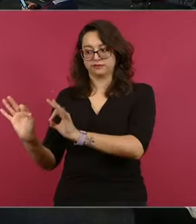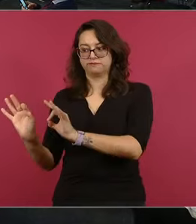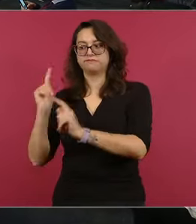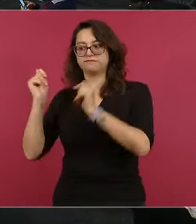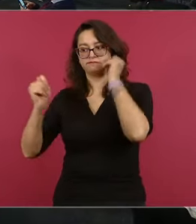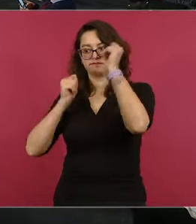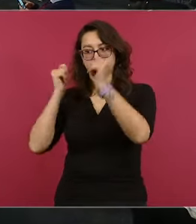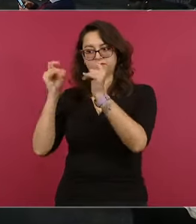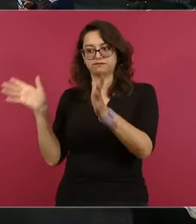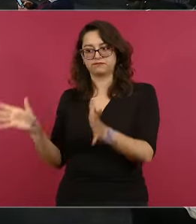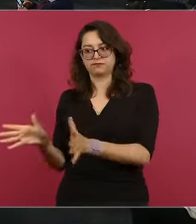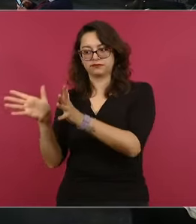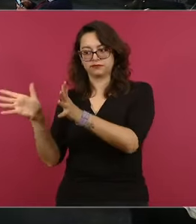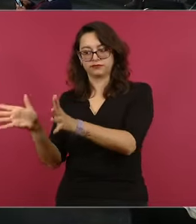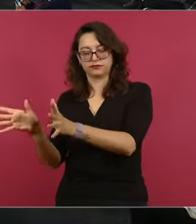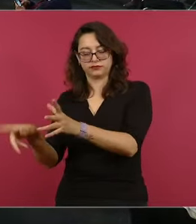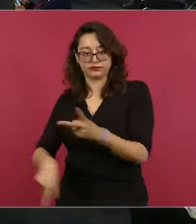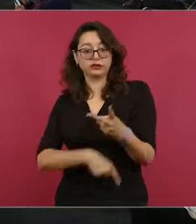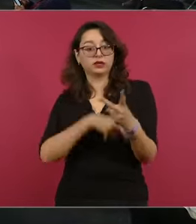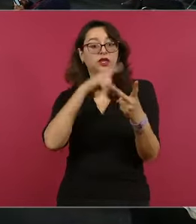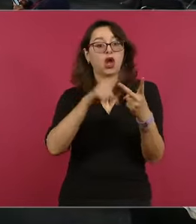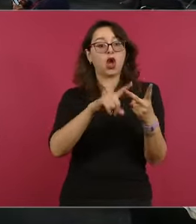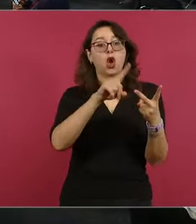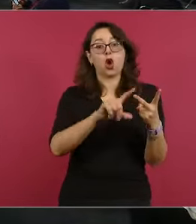desarrollo turístico que estamos también